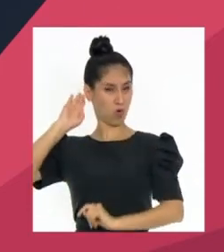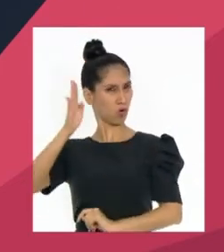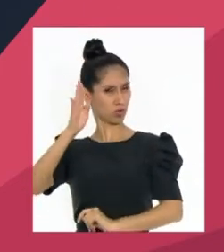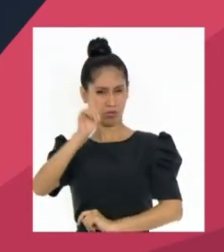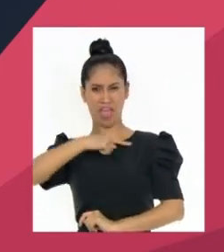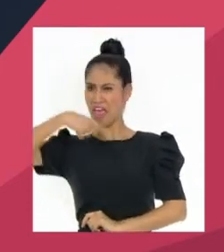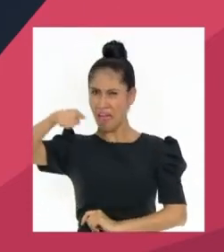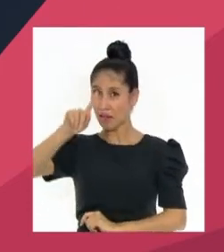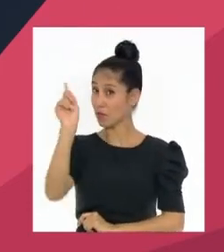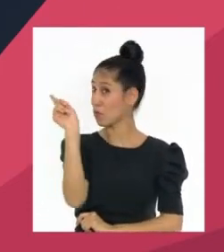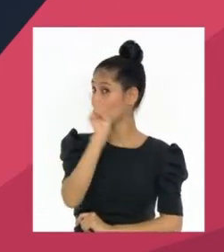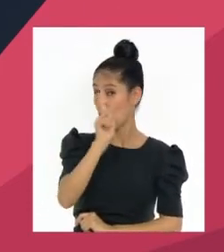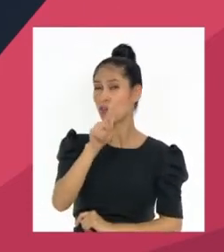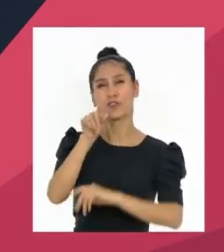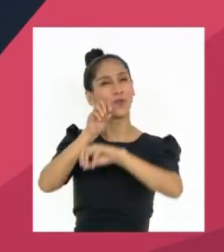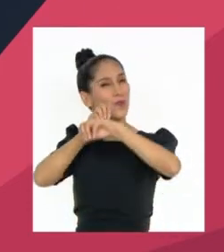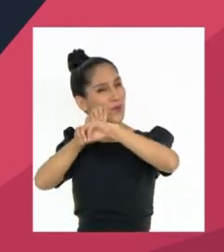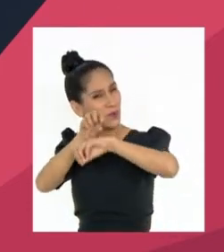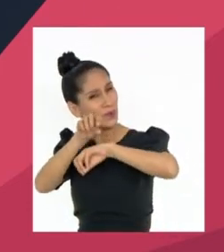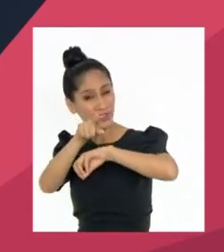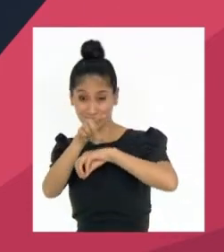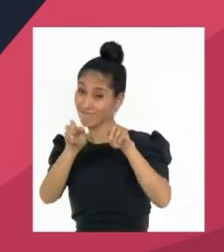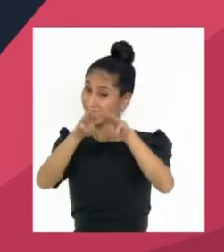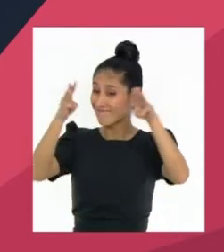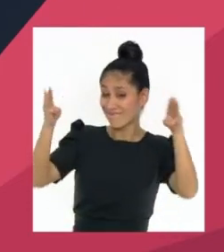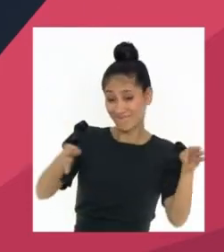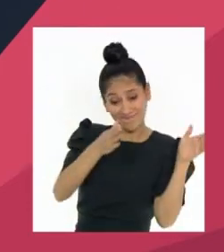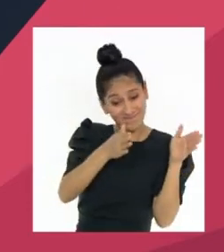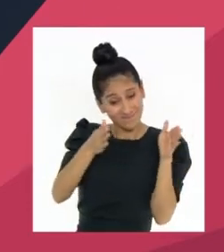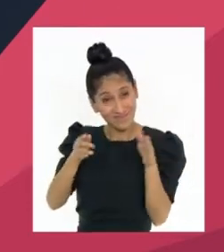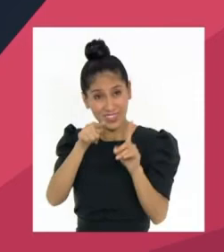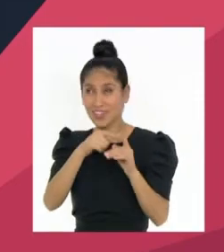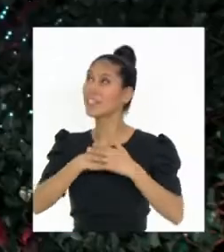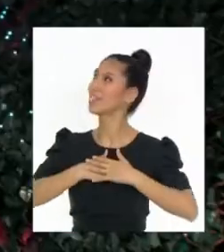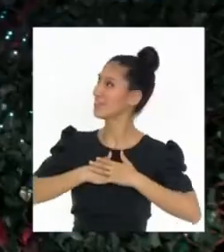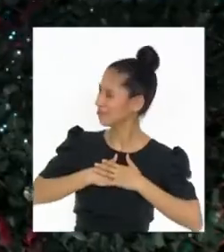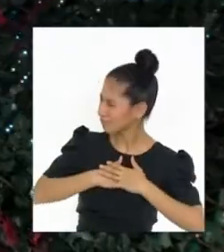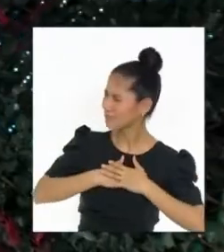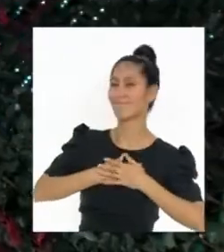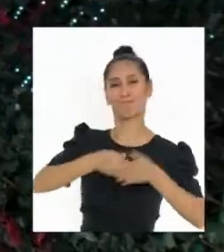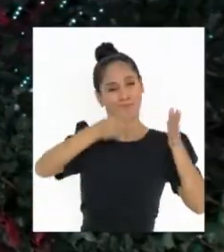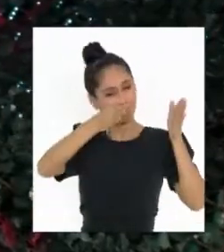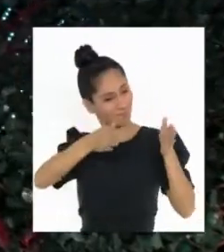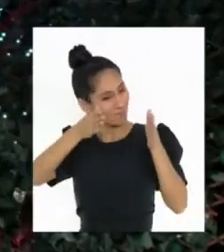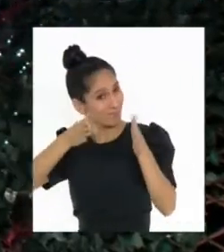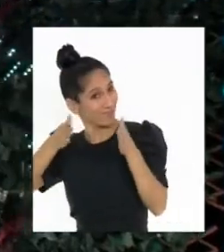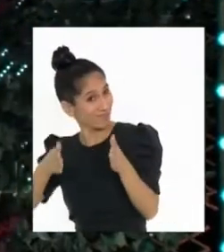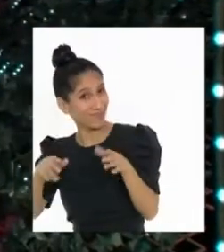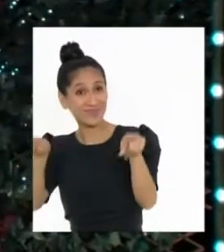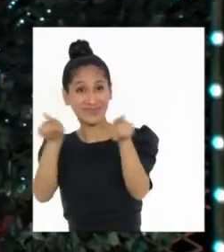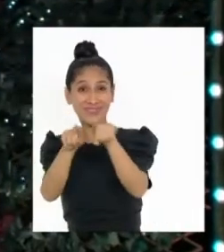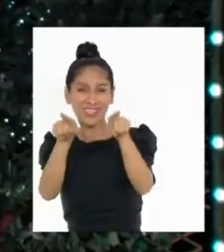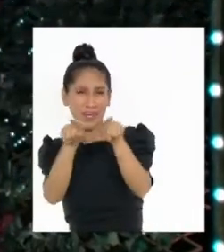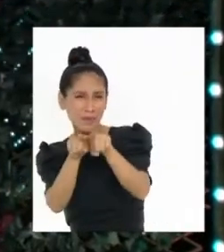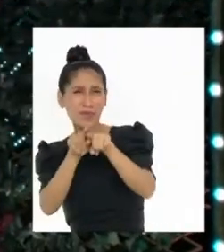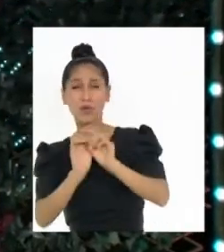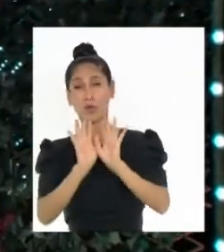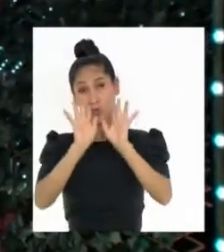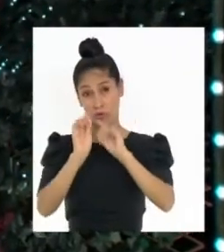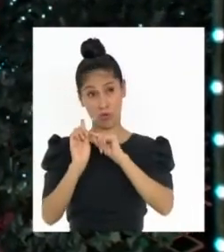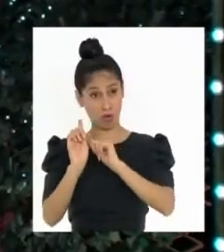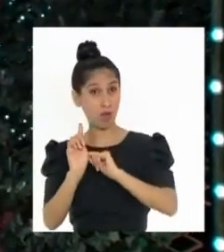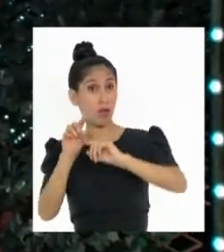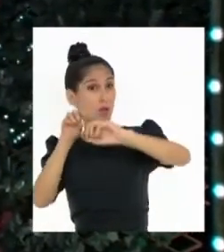Así lograremos ser empáticos y que la otra persona nos preste atención. Además, cuando se da una recomendación, hay